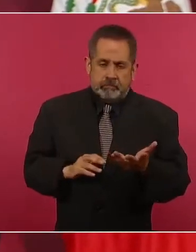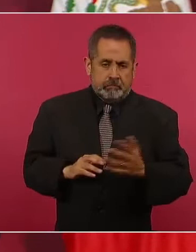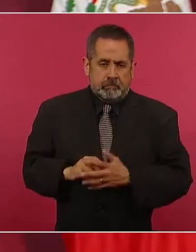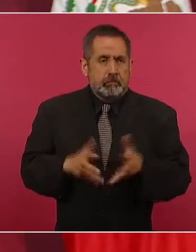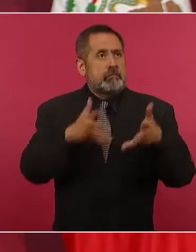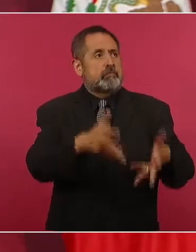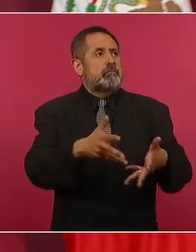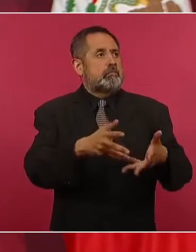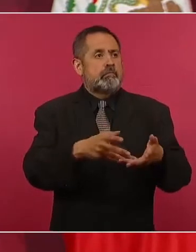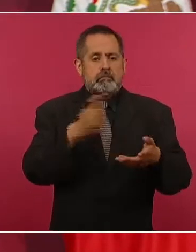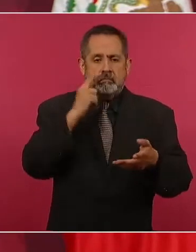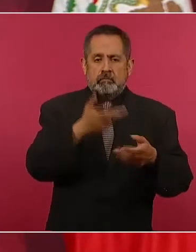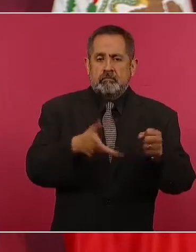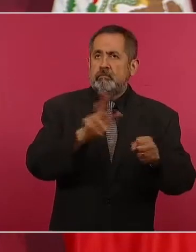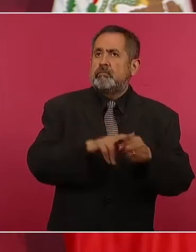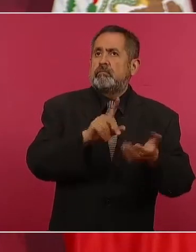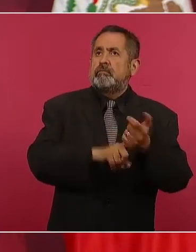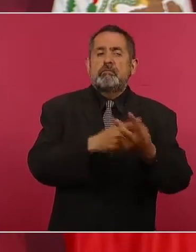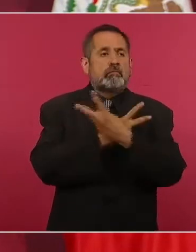quedaba